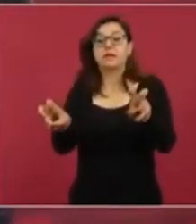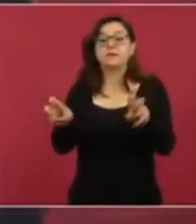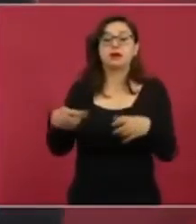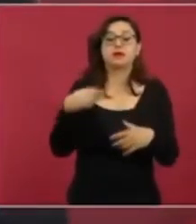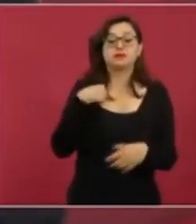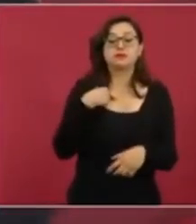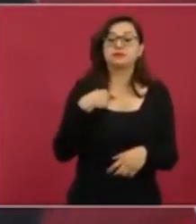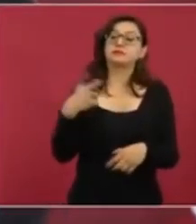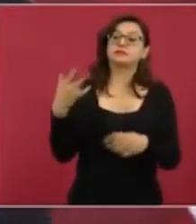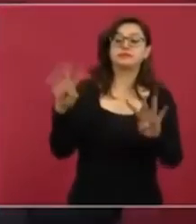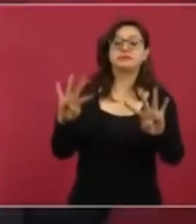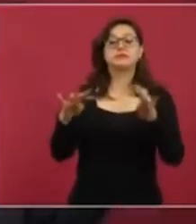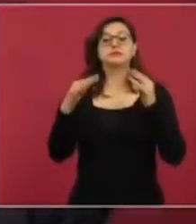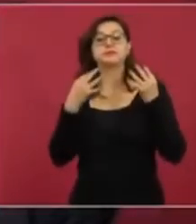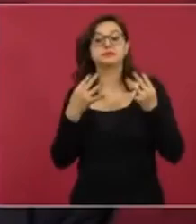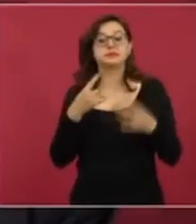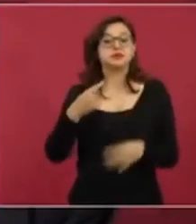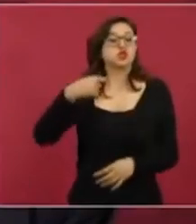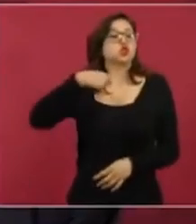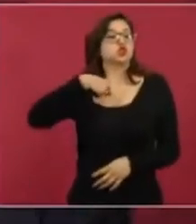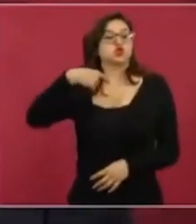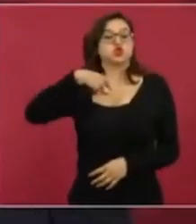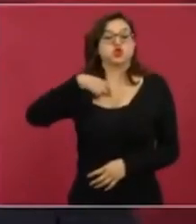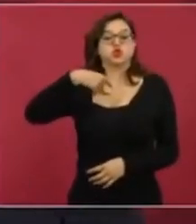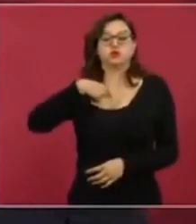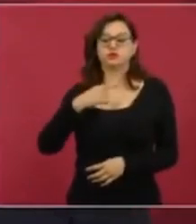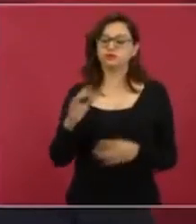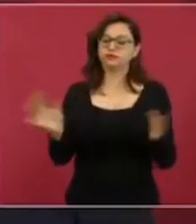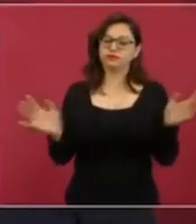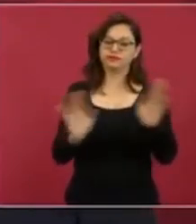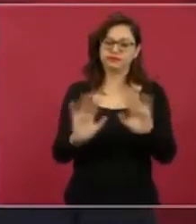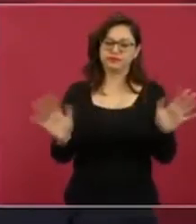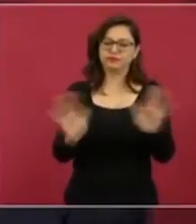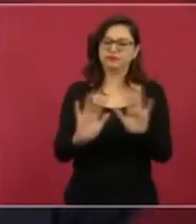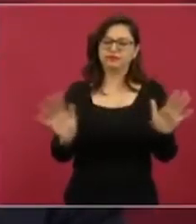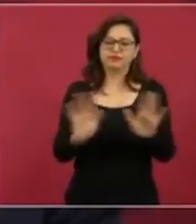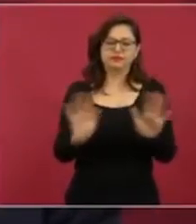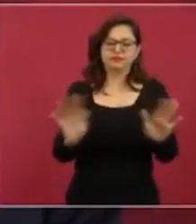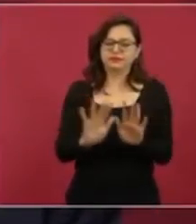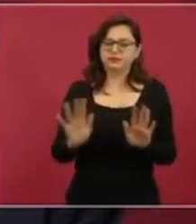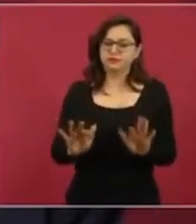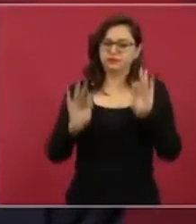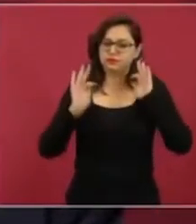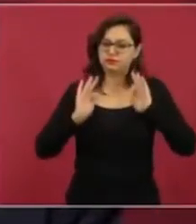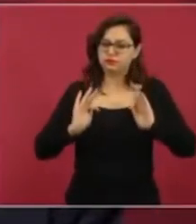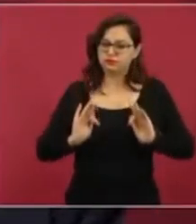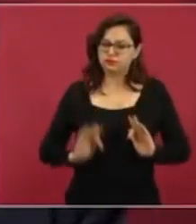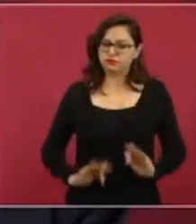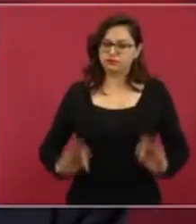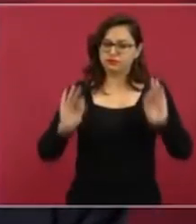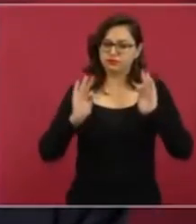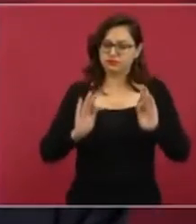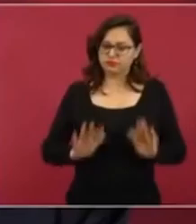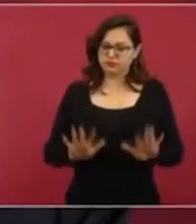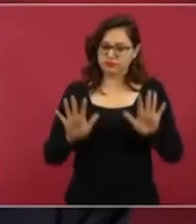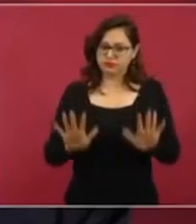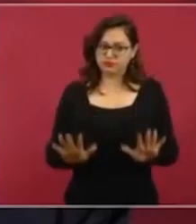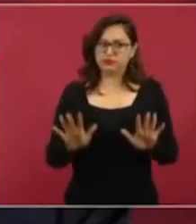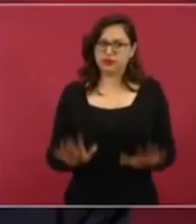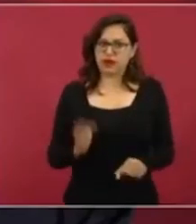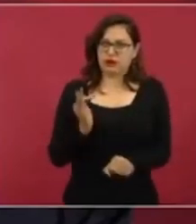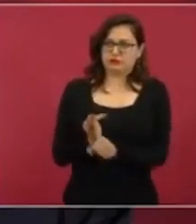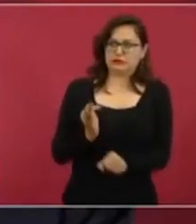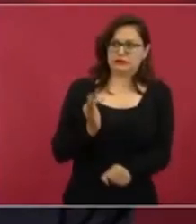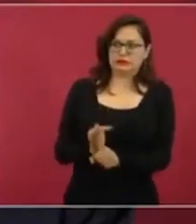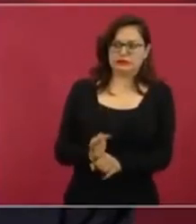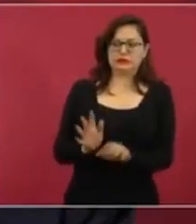que no tiene que ver con la mesura que debe prevalecer